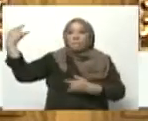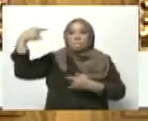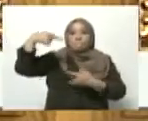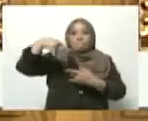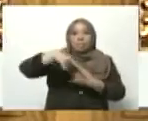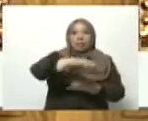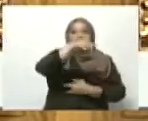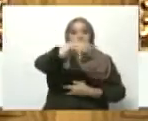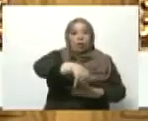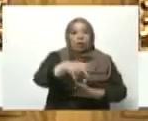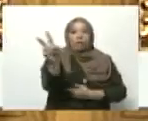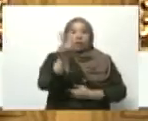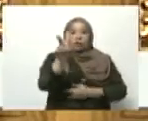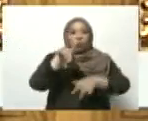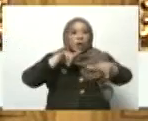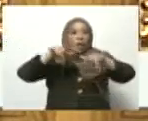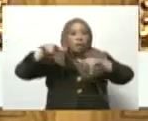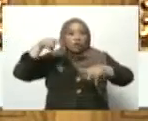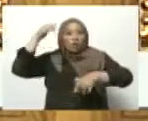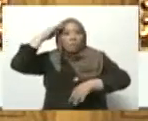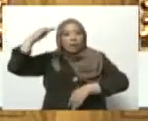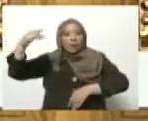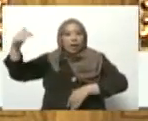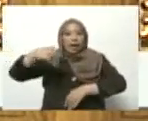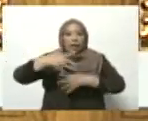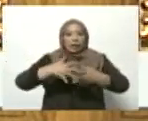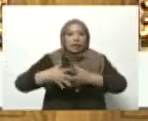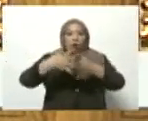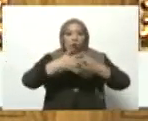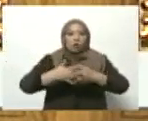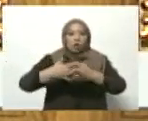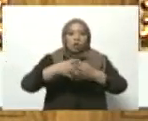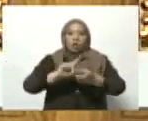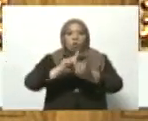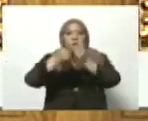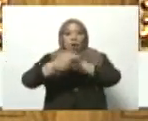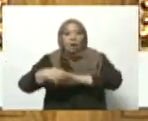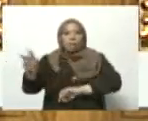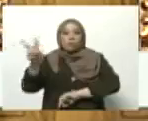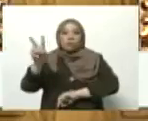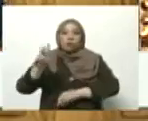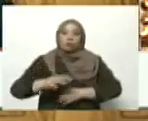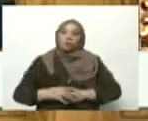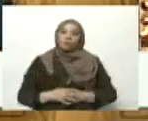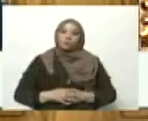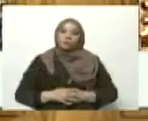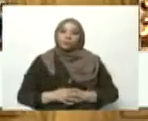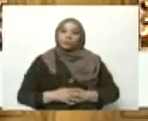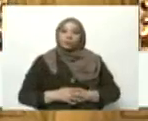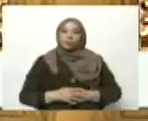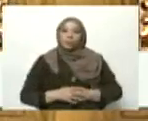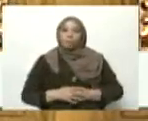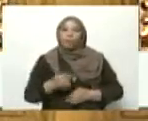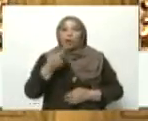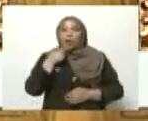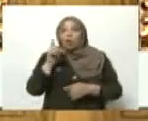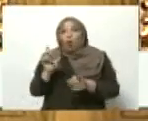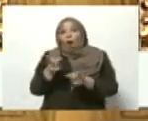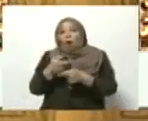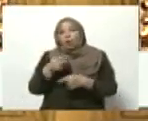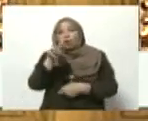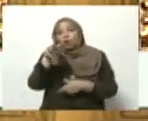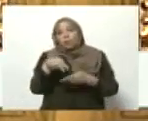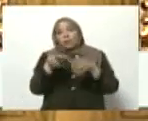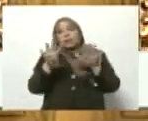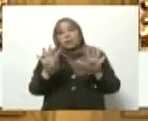de Estados Unidos a Venezuela. El presidente Trump cambia eso. El primero que abiertamente dice, lo dijo en agosto del 2017,